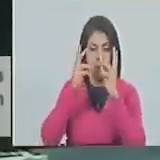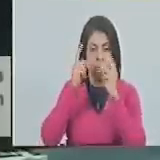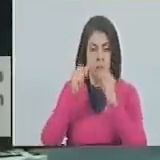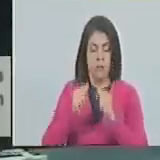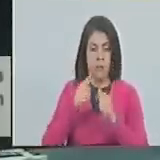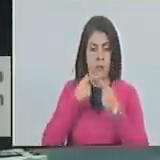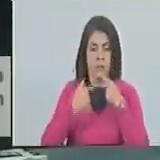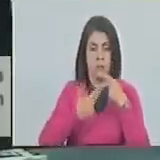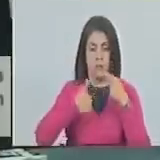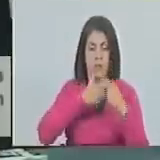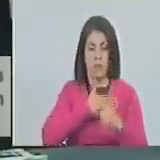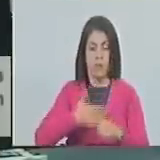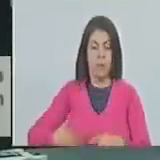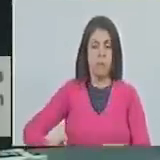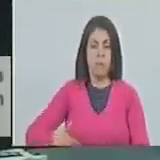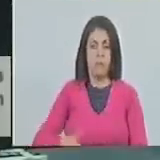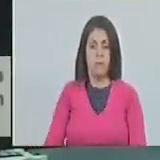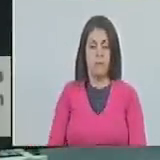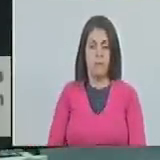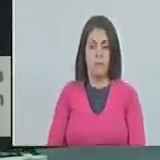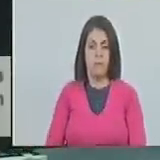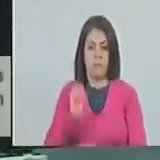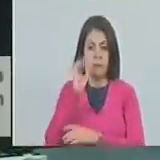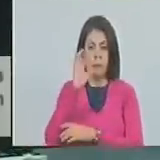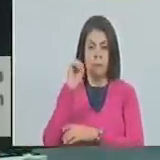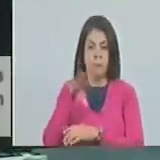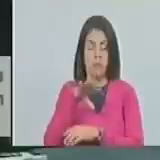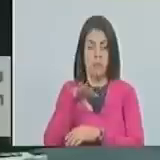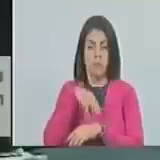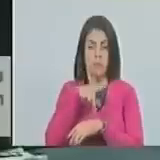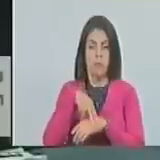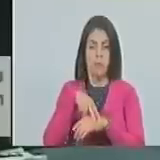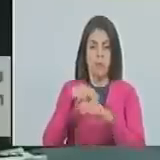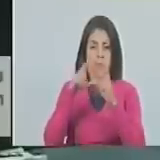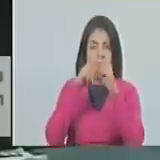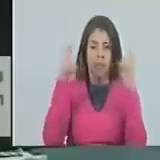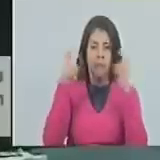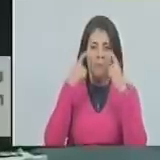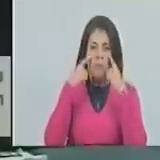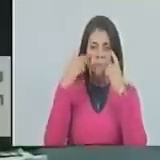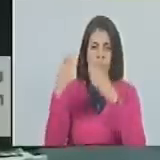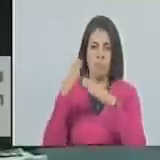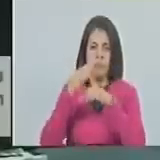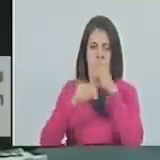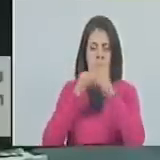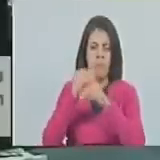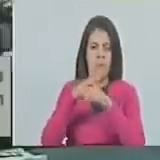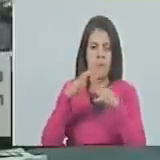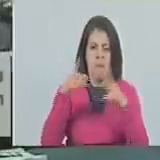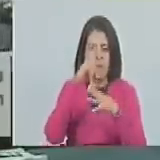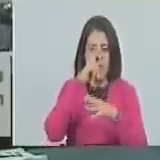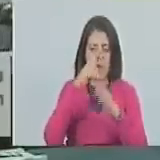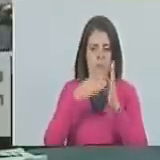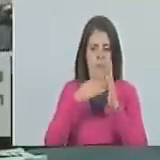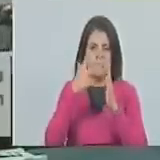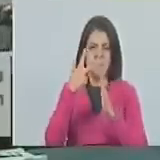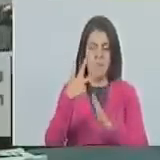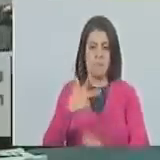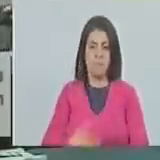que nuestro presidente de la Asamblea sabe el tema correctamente. Para en el año